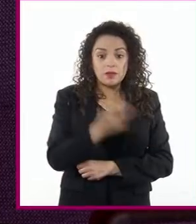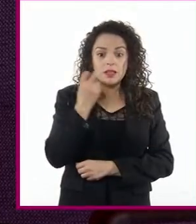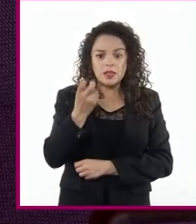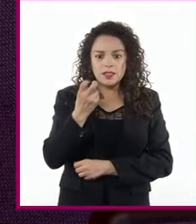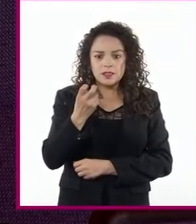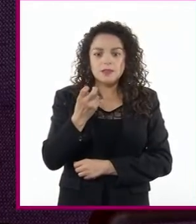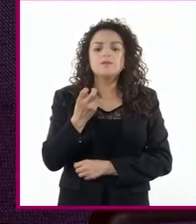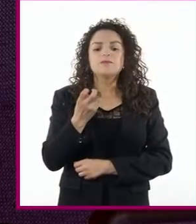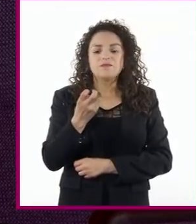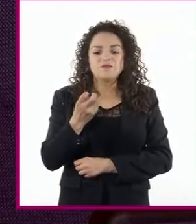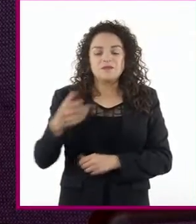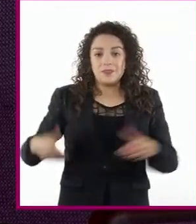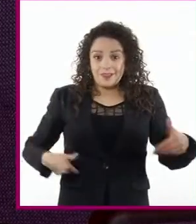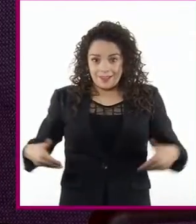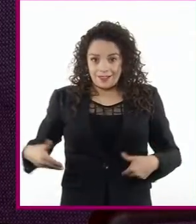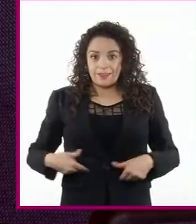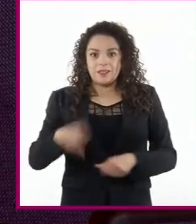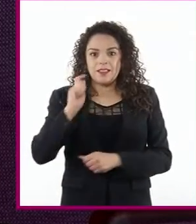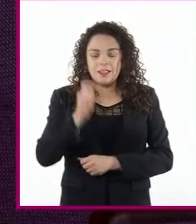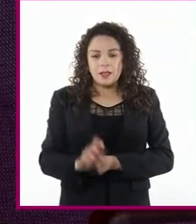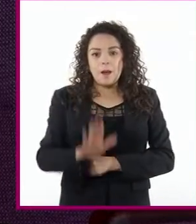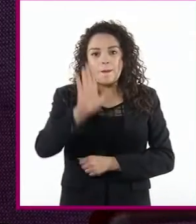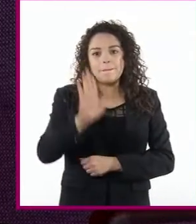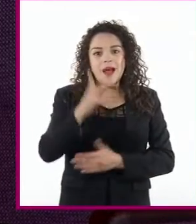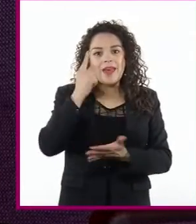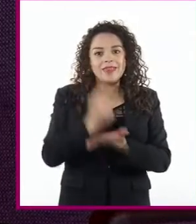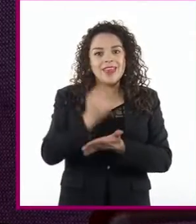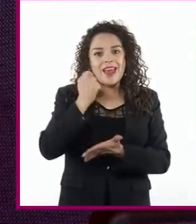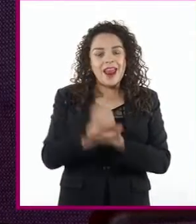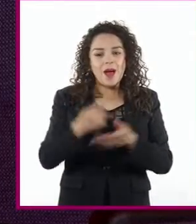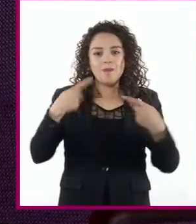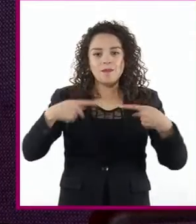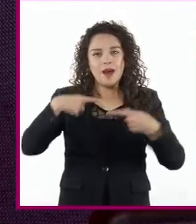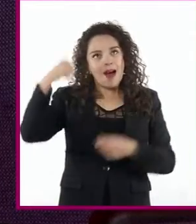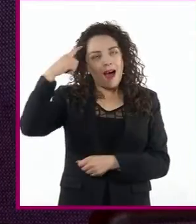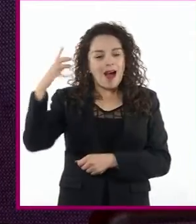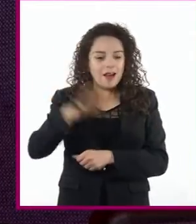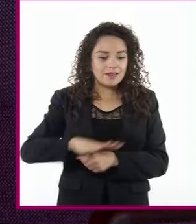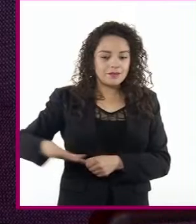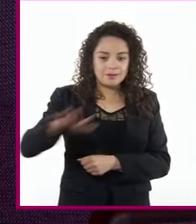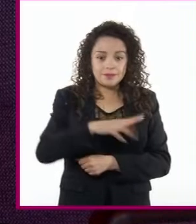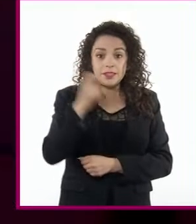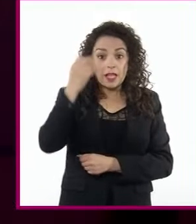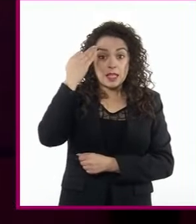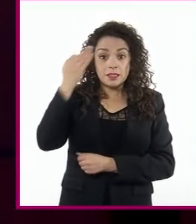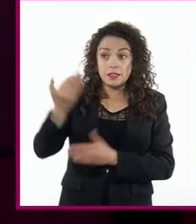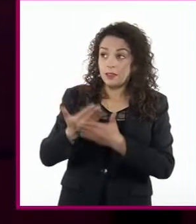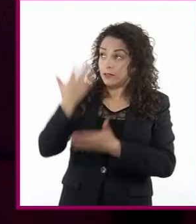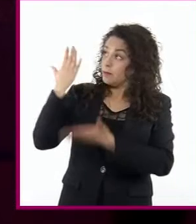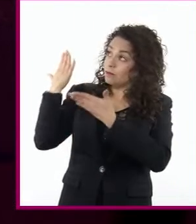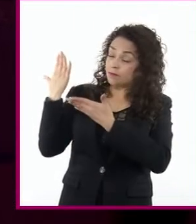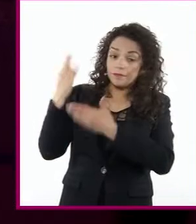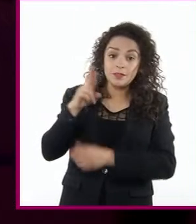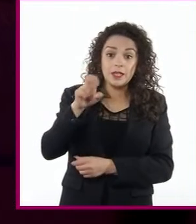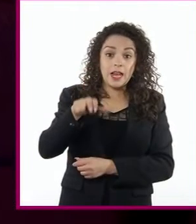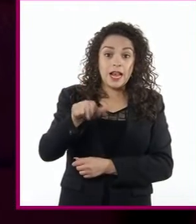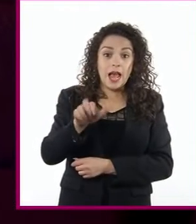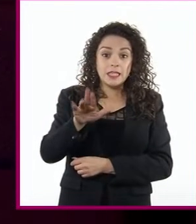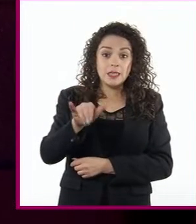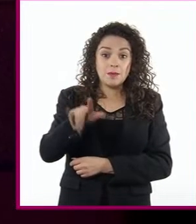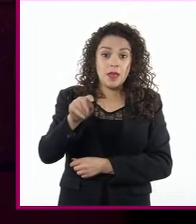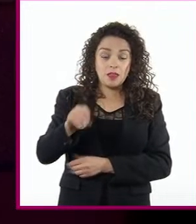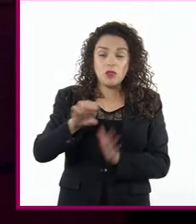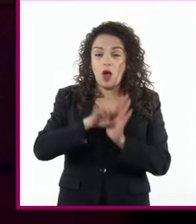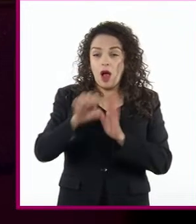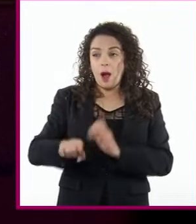proporcionaban una especie de terapia colectiva. En el Renacimiento, algunos países,